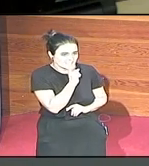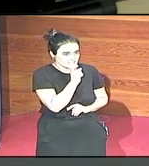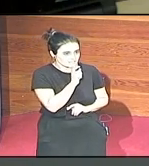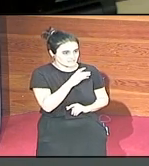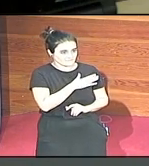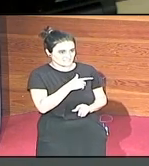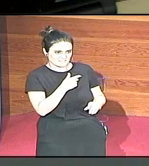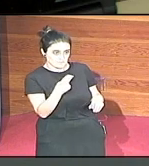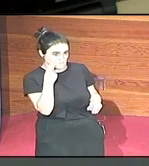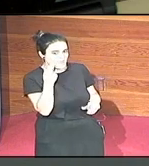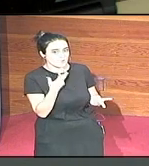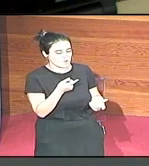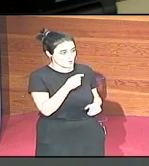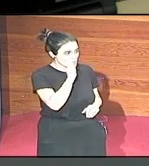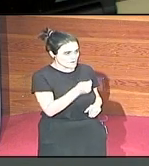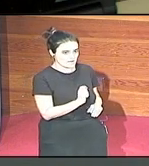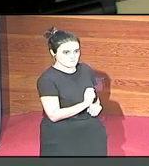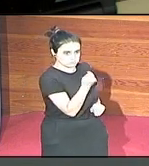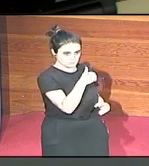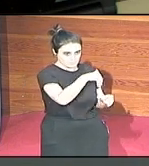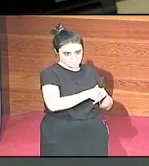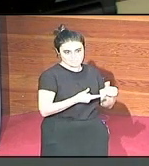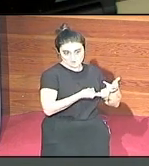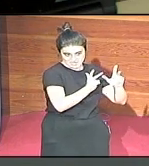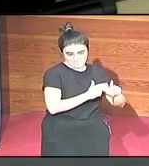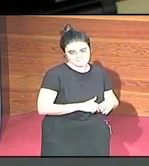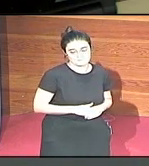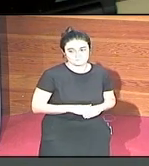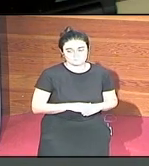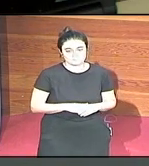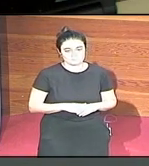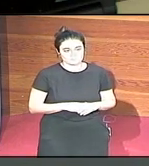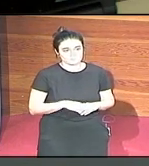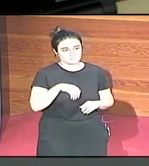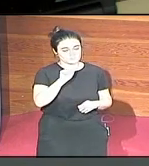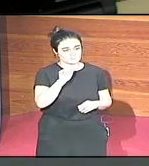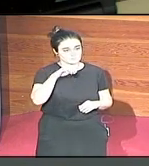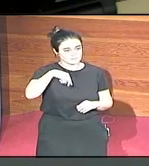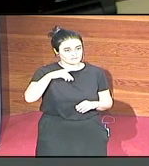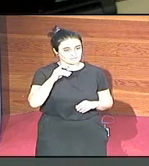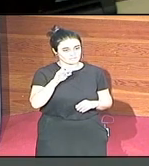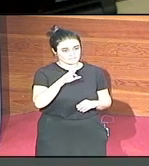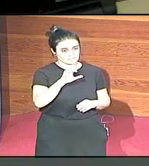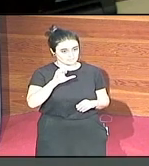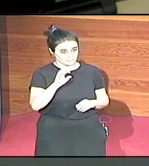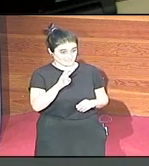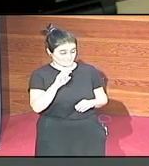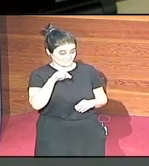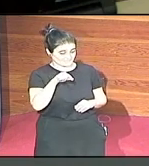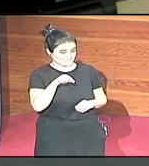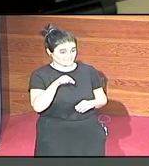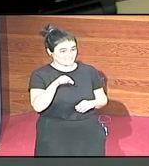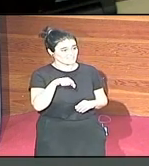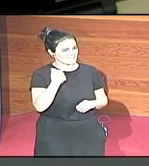una Ucrania democrática. Andrei Sájarov que creo no necesita presentación, Andrei Sájarov ya nos